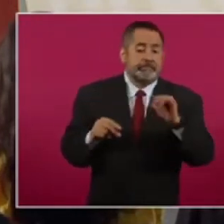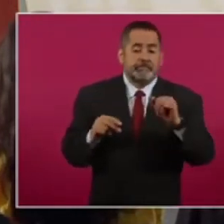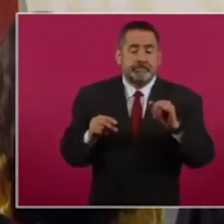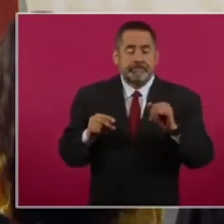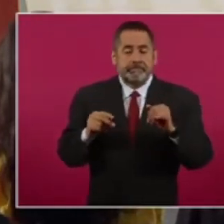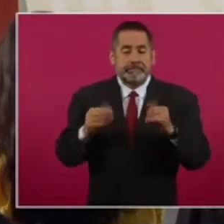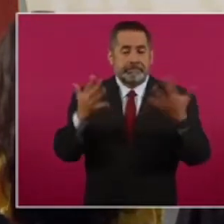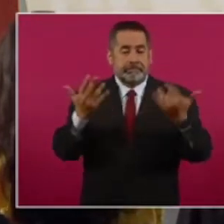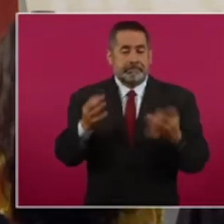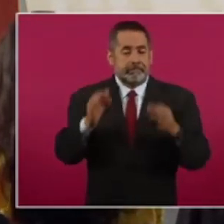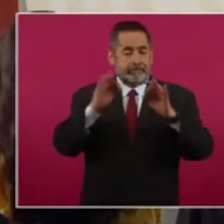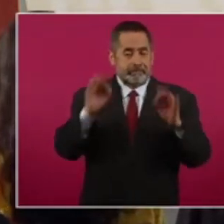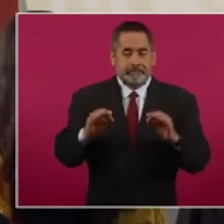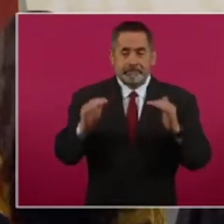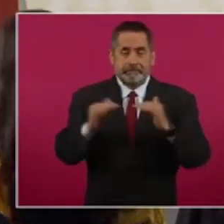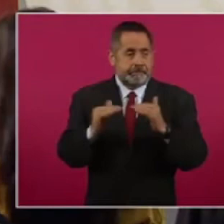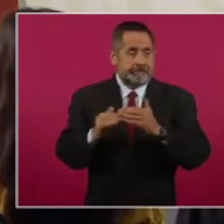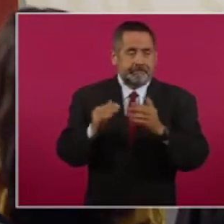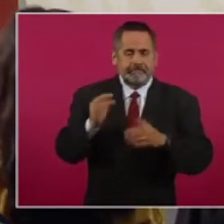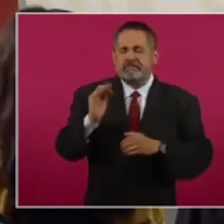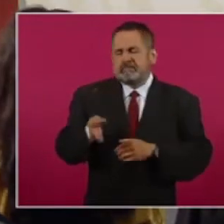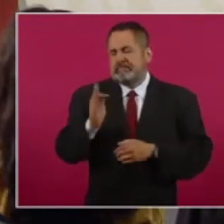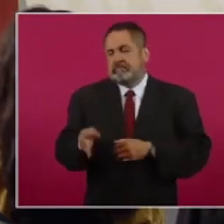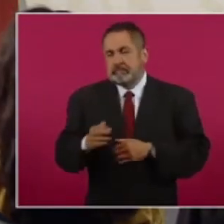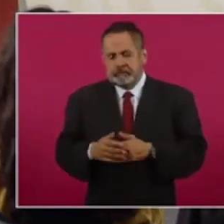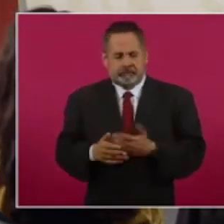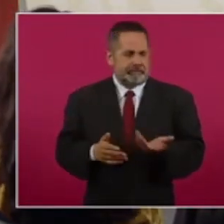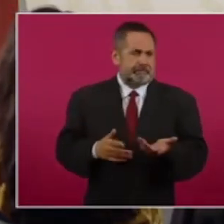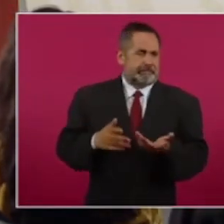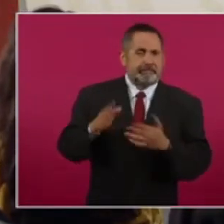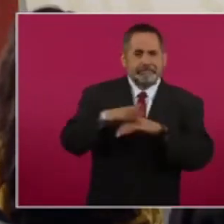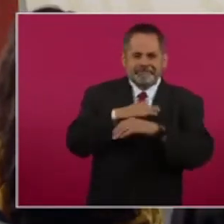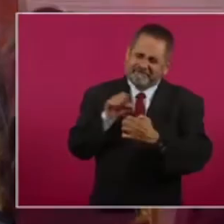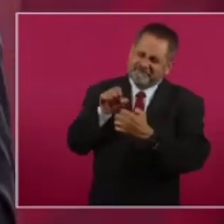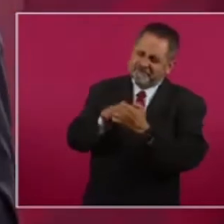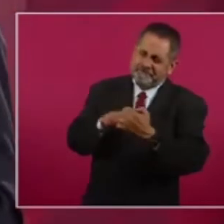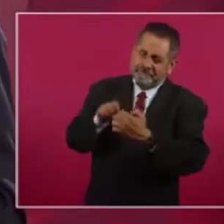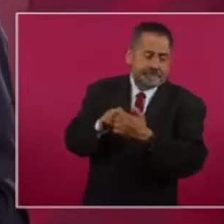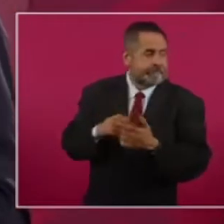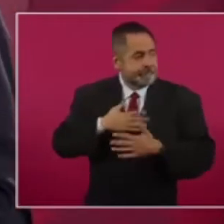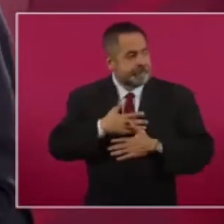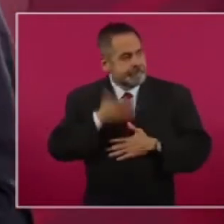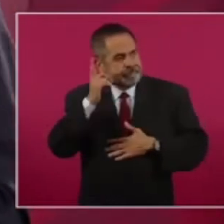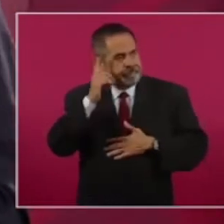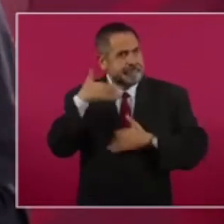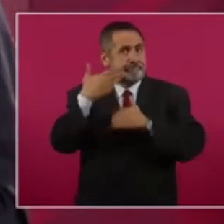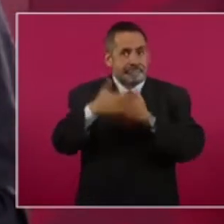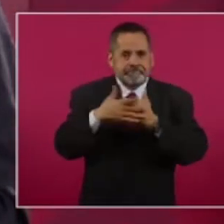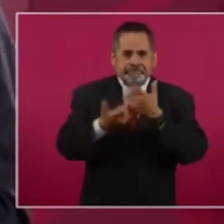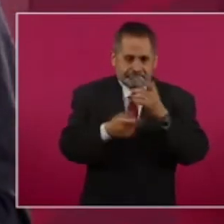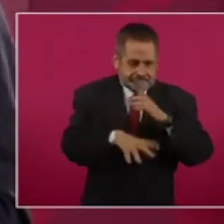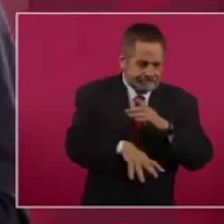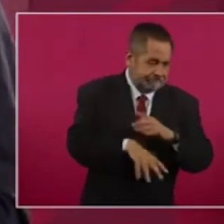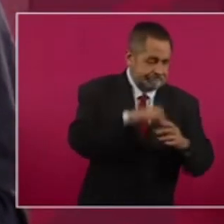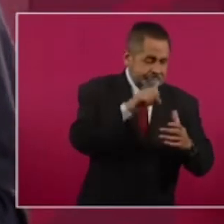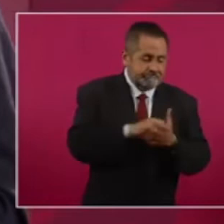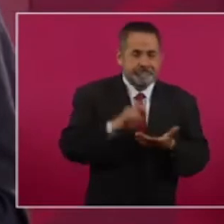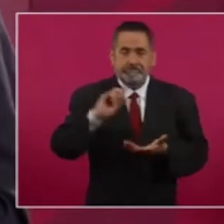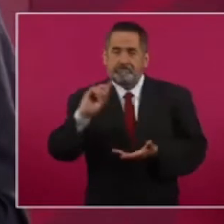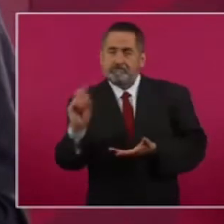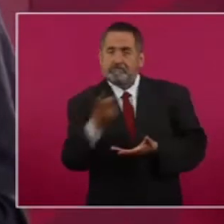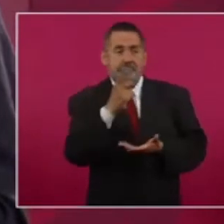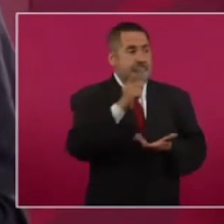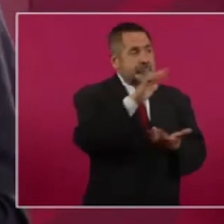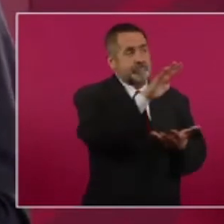la gente, pues sí, ahí va a venir, va a llegar la dolariza, porque así